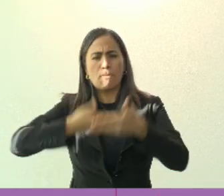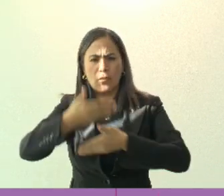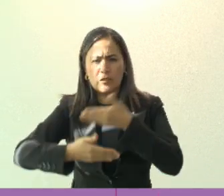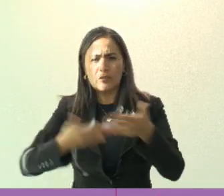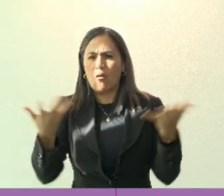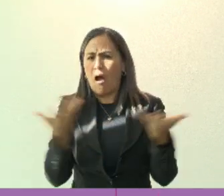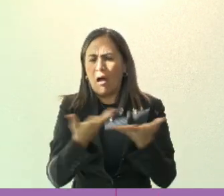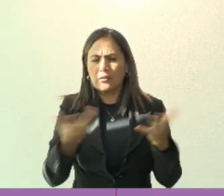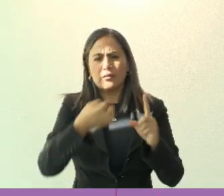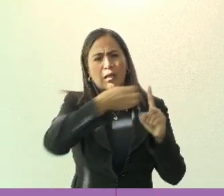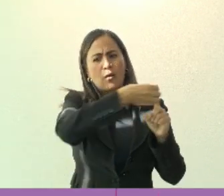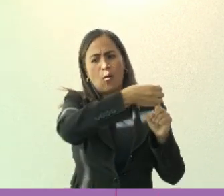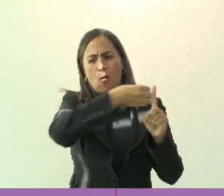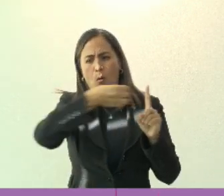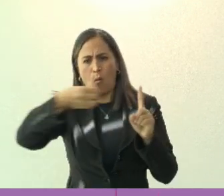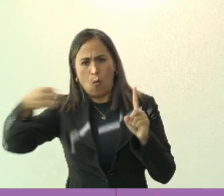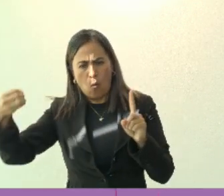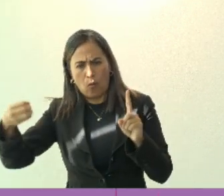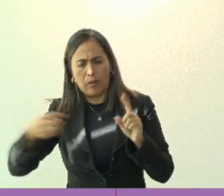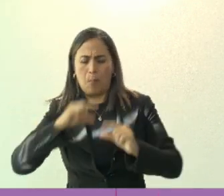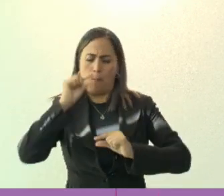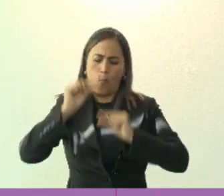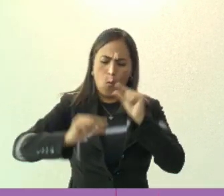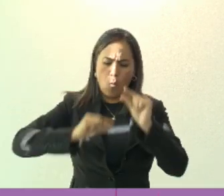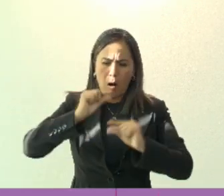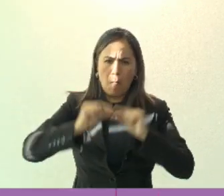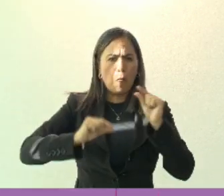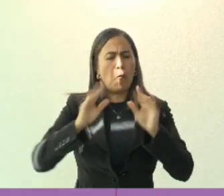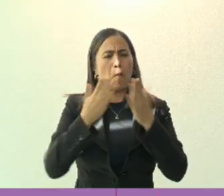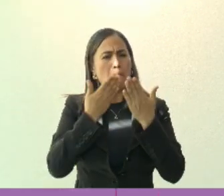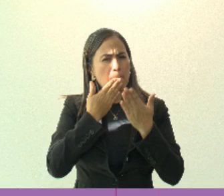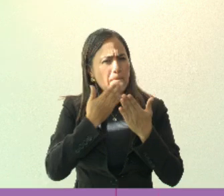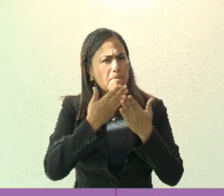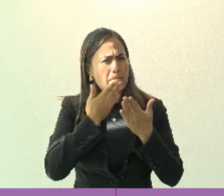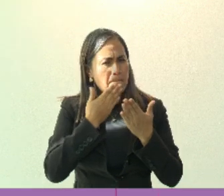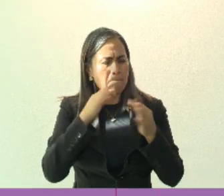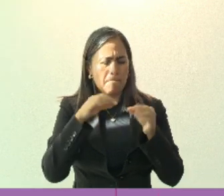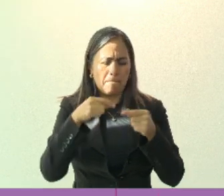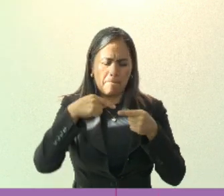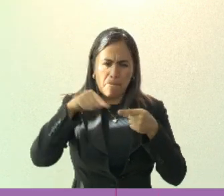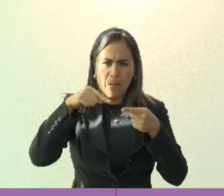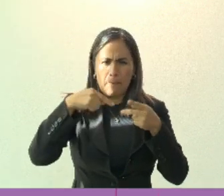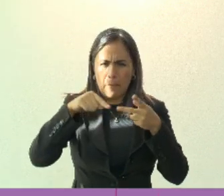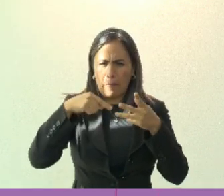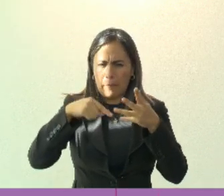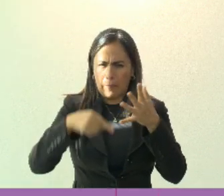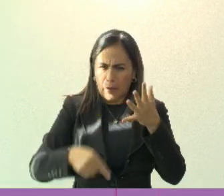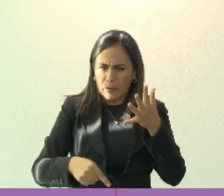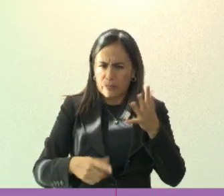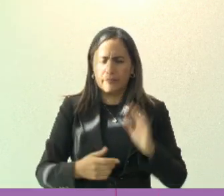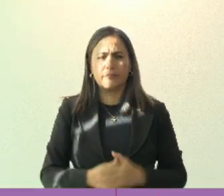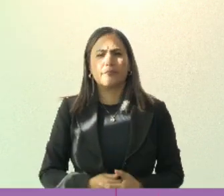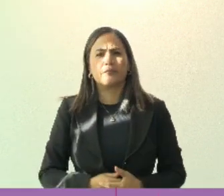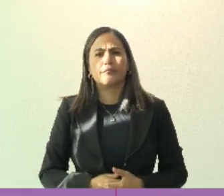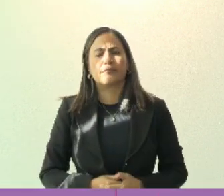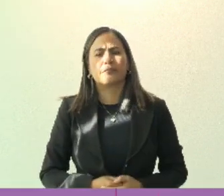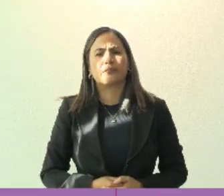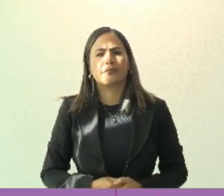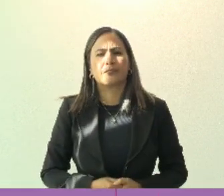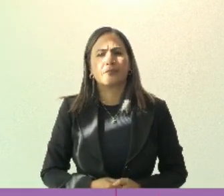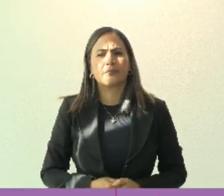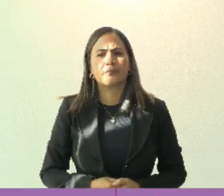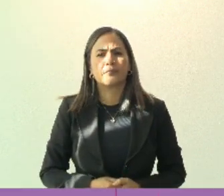ordenada y de una manera sistematizada, claramente con los elementos que la